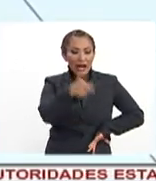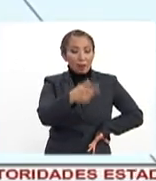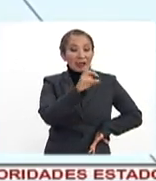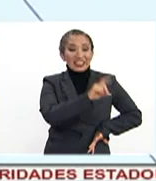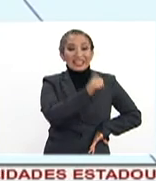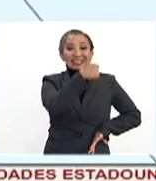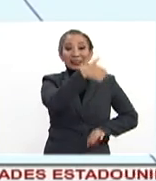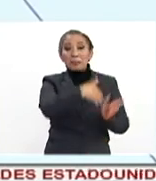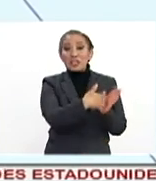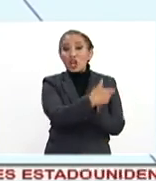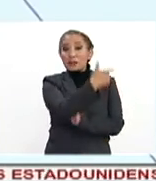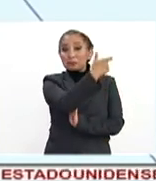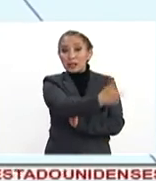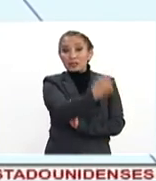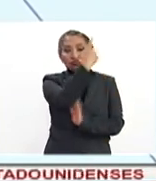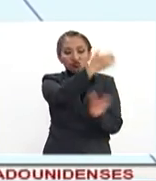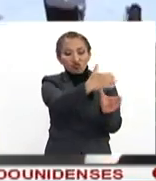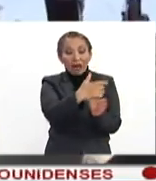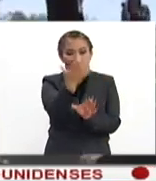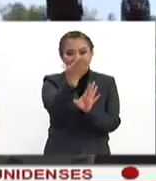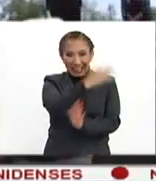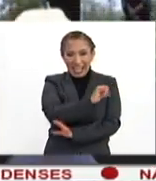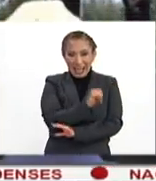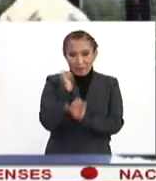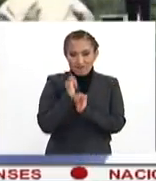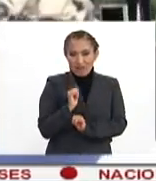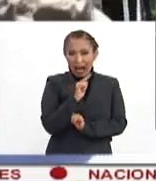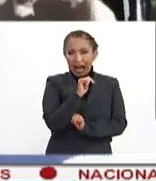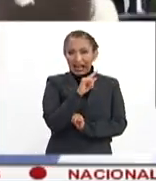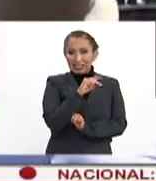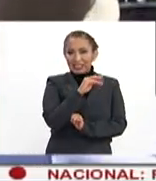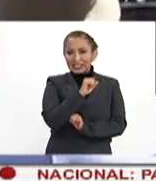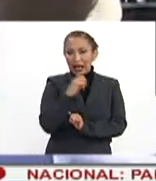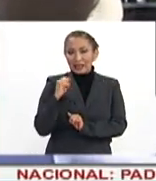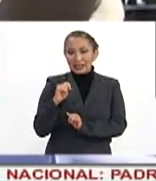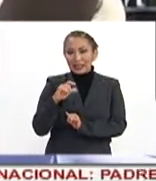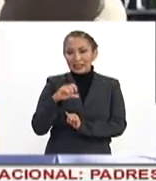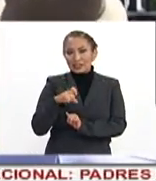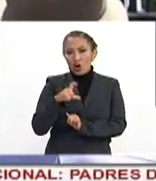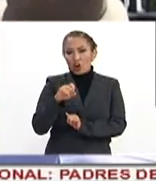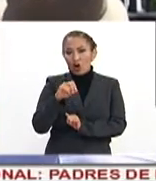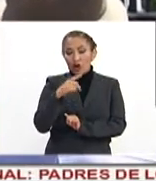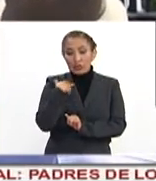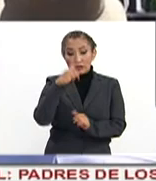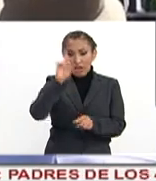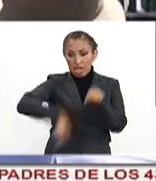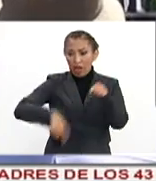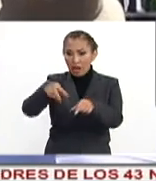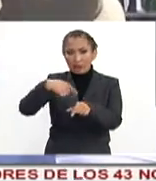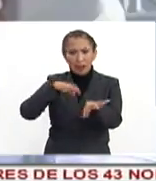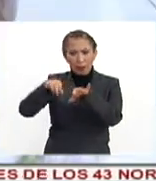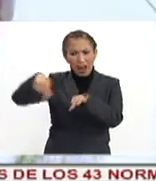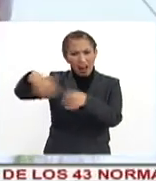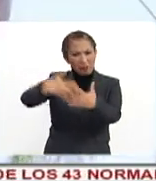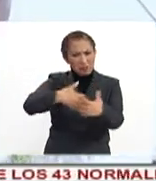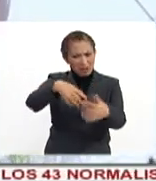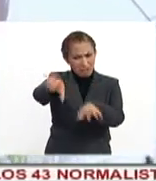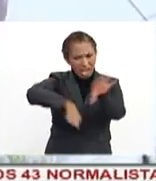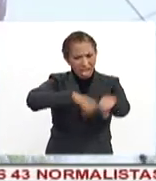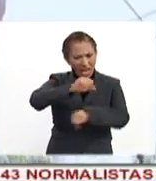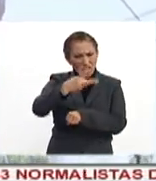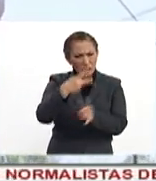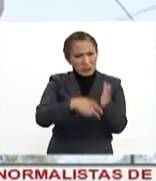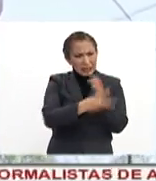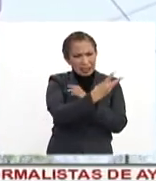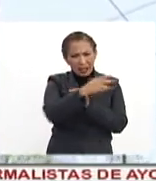por 36 millones de pesos cuando era alcaldesa de Texcoco. Los panistas afirmaron que quitarle dinero a los trabajadores del municipio entre 2013